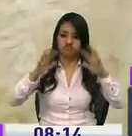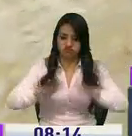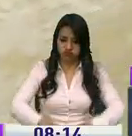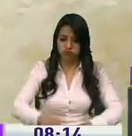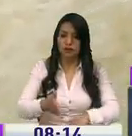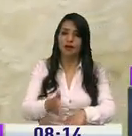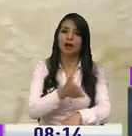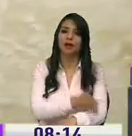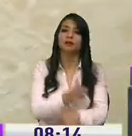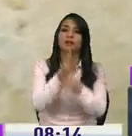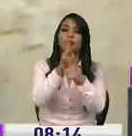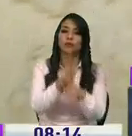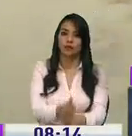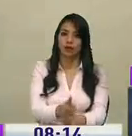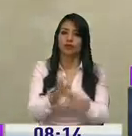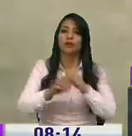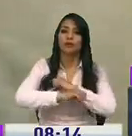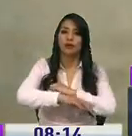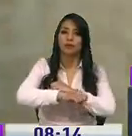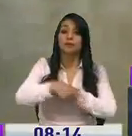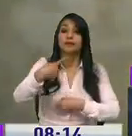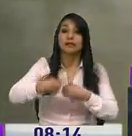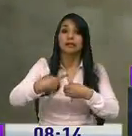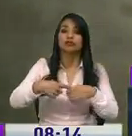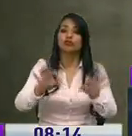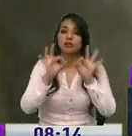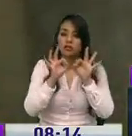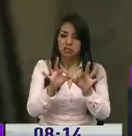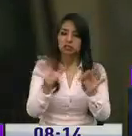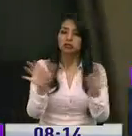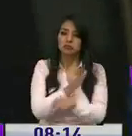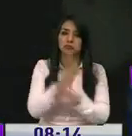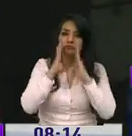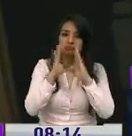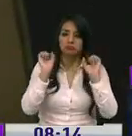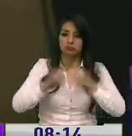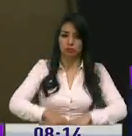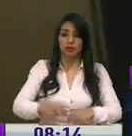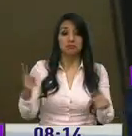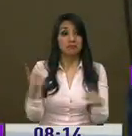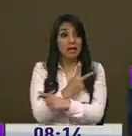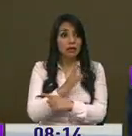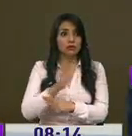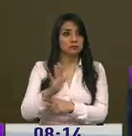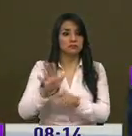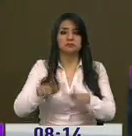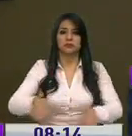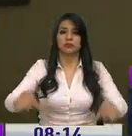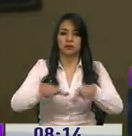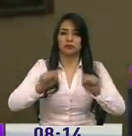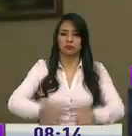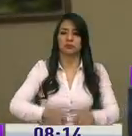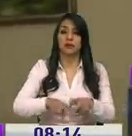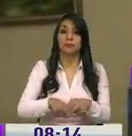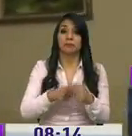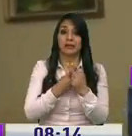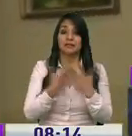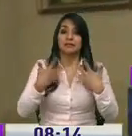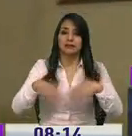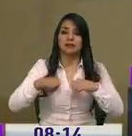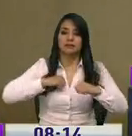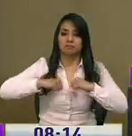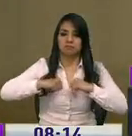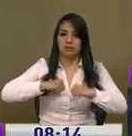justamente con nuestra campaña quitó listo lo lo cubre y de esta manera minimizar el riesgo que tenemos aquí en sector vamos a empezar ya con la firma con la tramitología